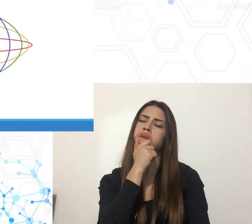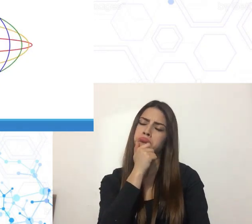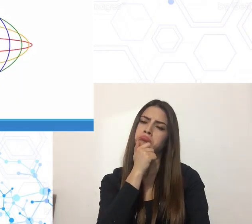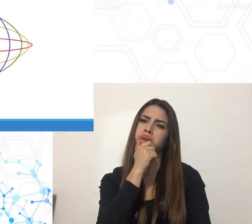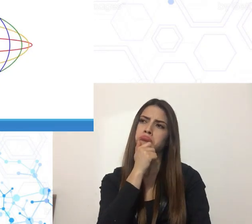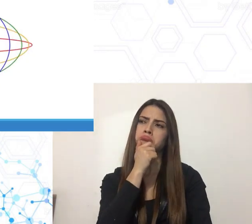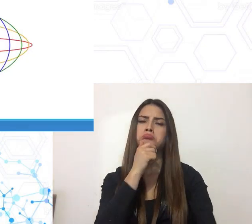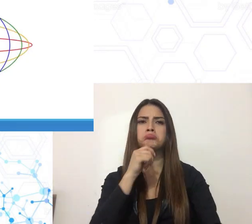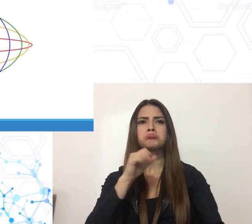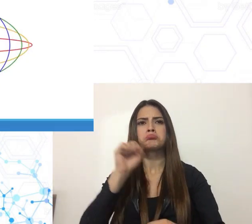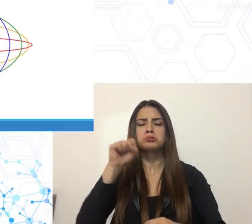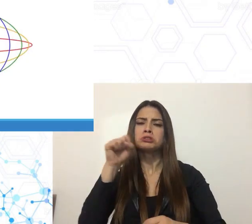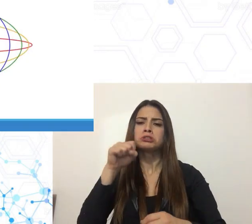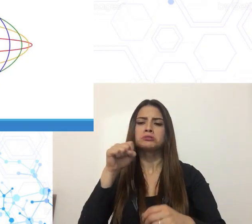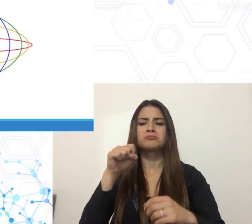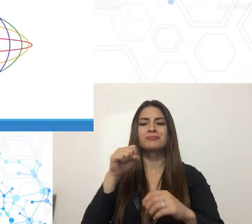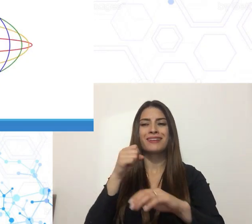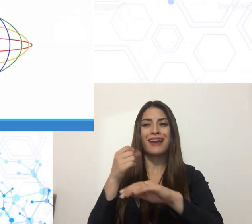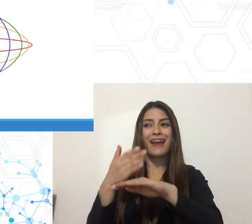circulares